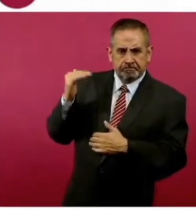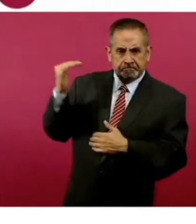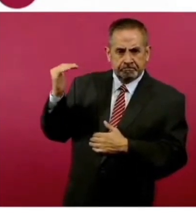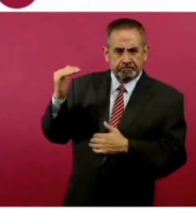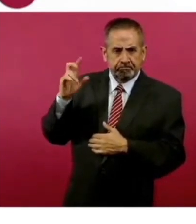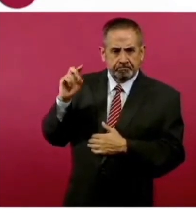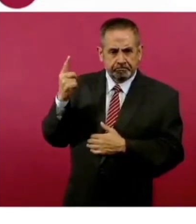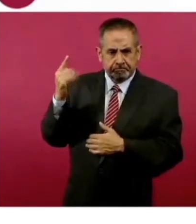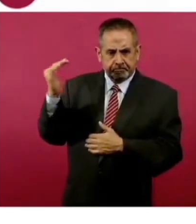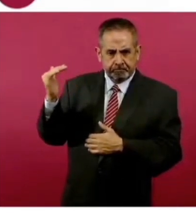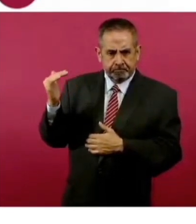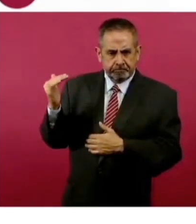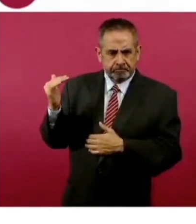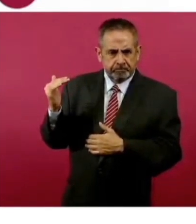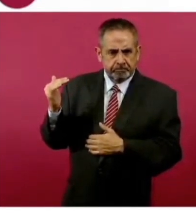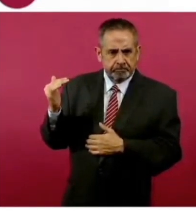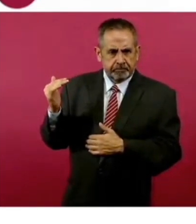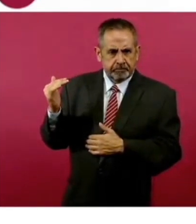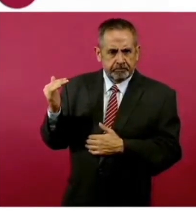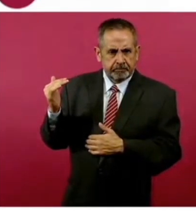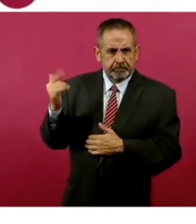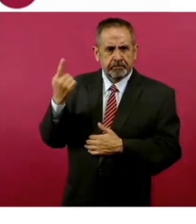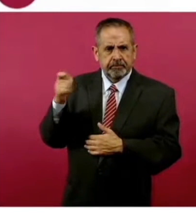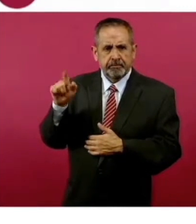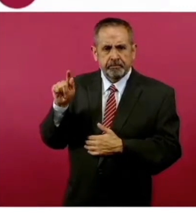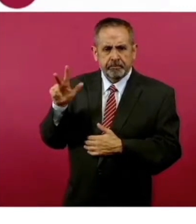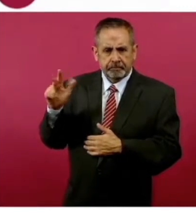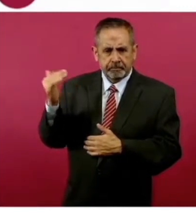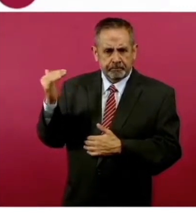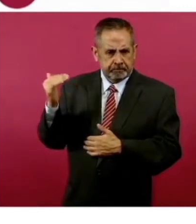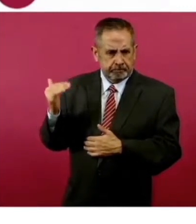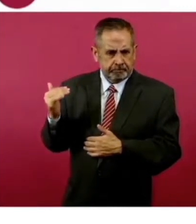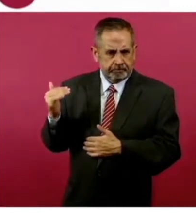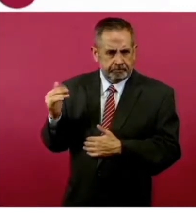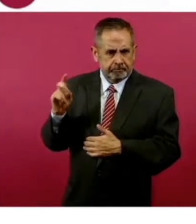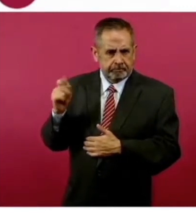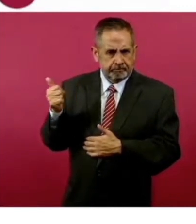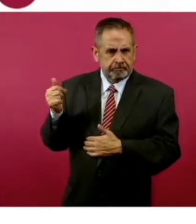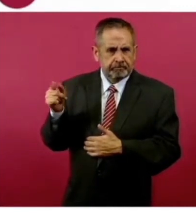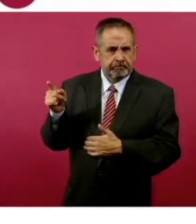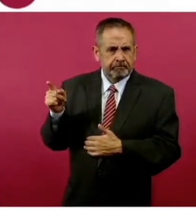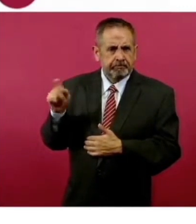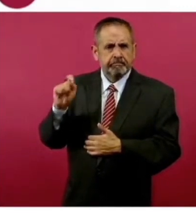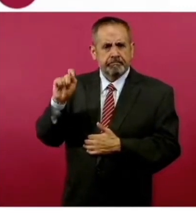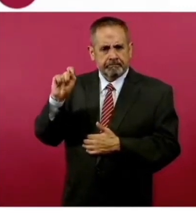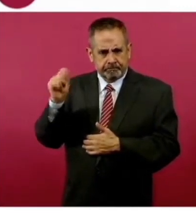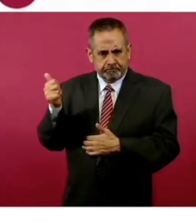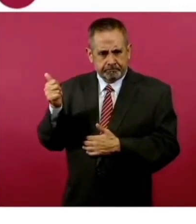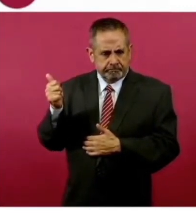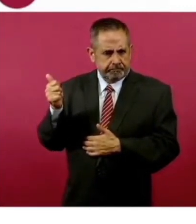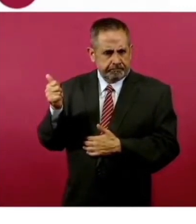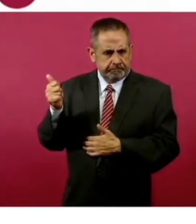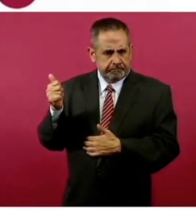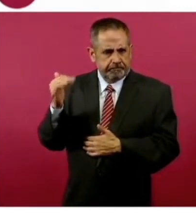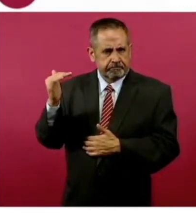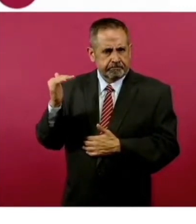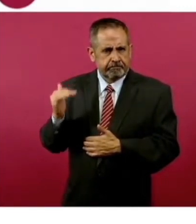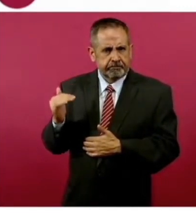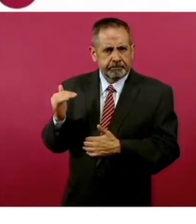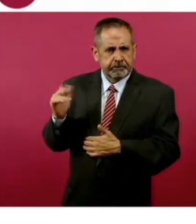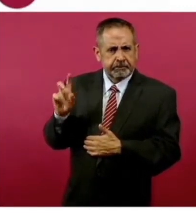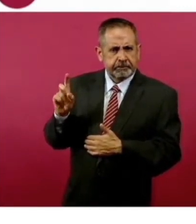emergencia 178 equipos de aire acondicionado 36 compresores de aire médico 26 subestaciones eléctricas